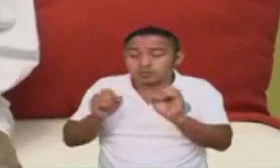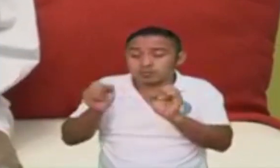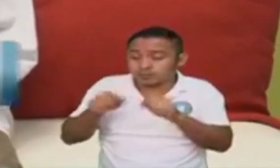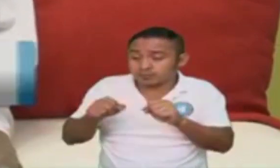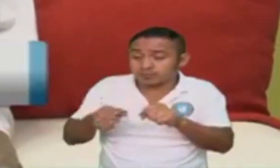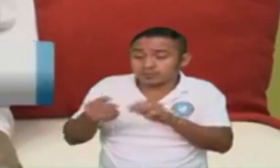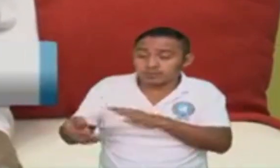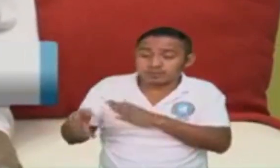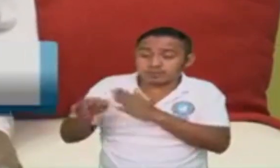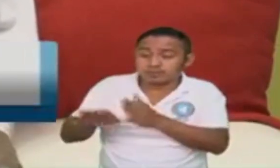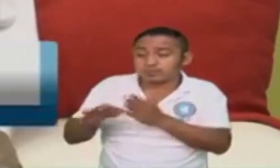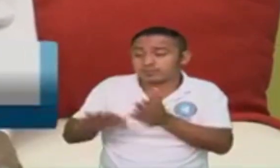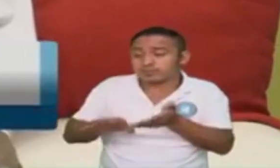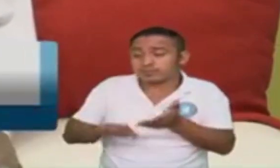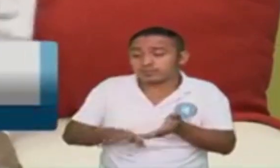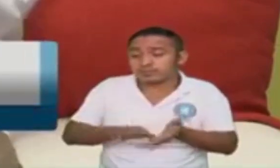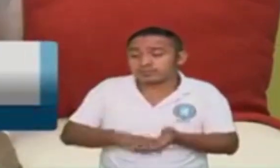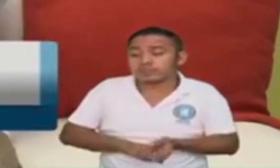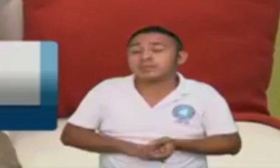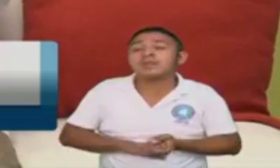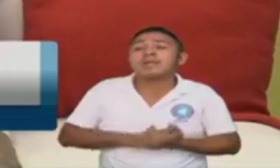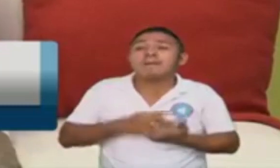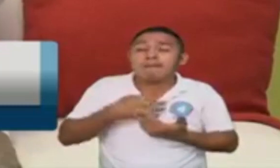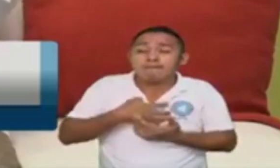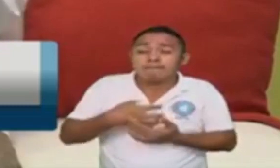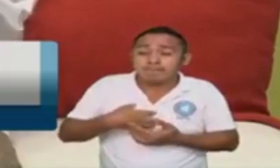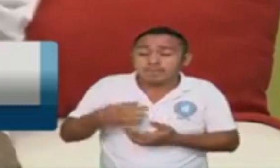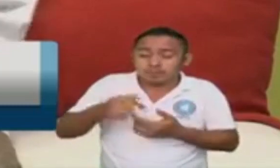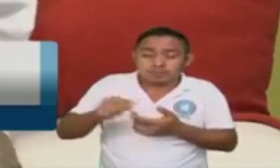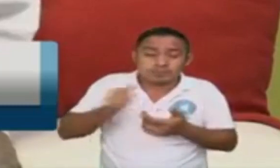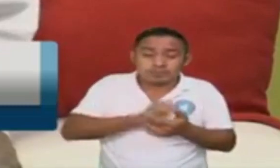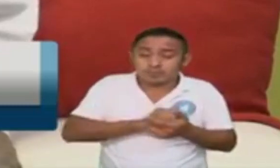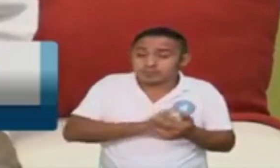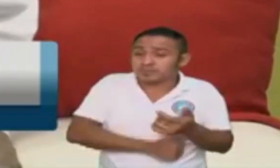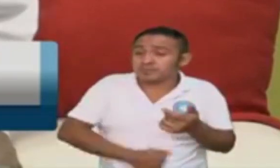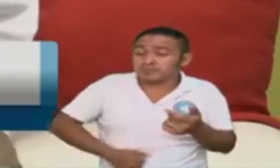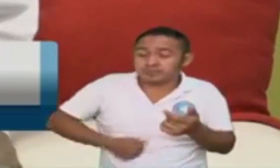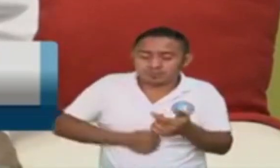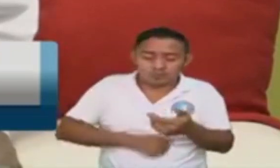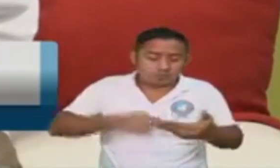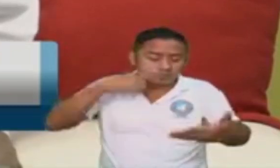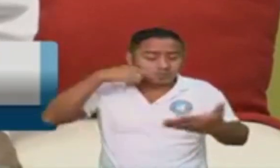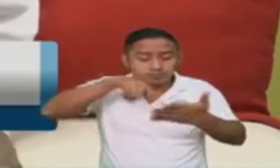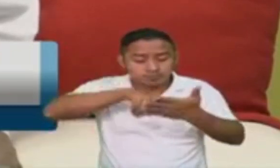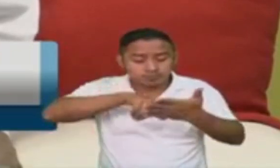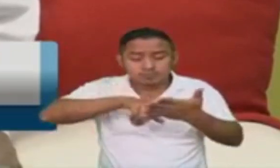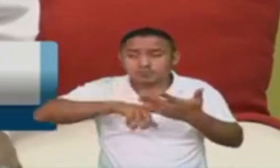llama necrosis, ¿no? Eso se mira en el ultrasonido, un cambio ahí en la